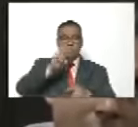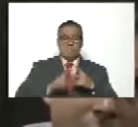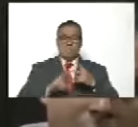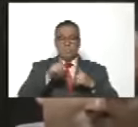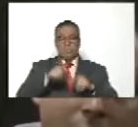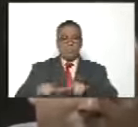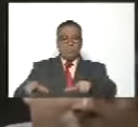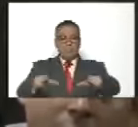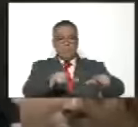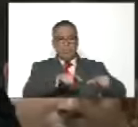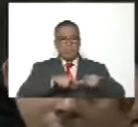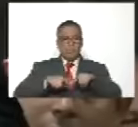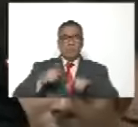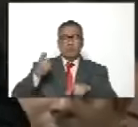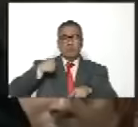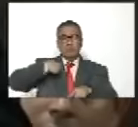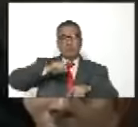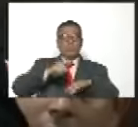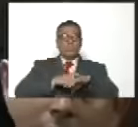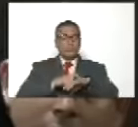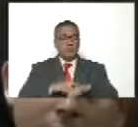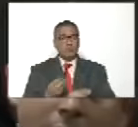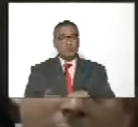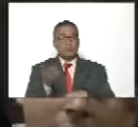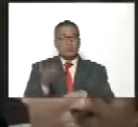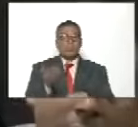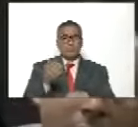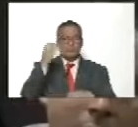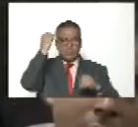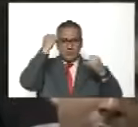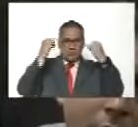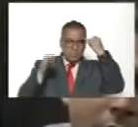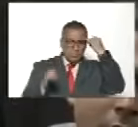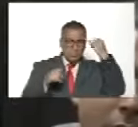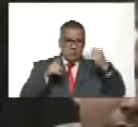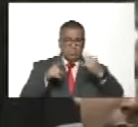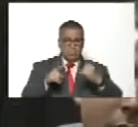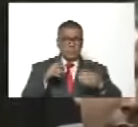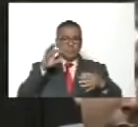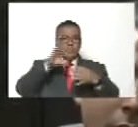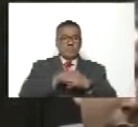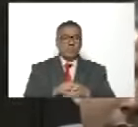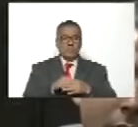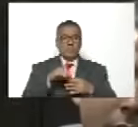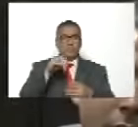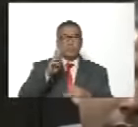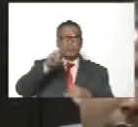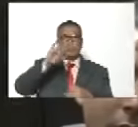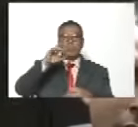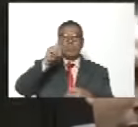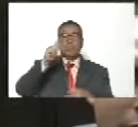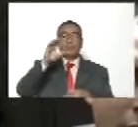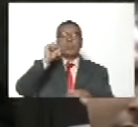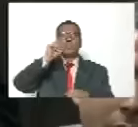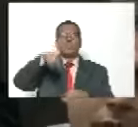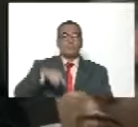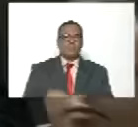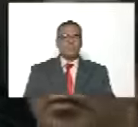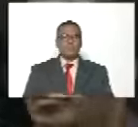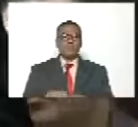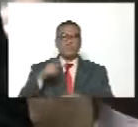esa tierra que tiene un carácter fundamental y estratégico por pertenecer a los BRICS, pero además